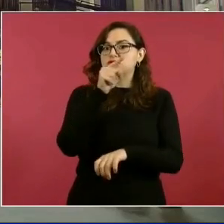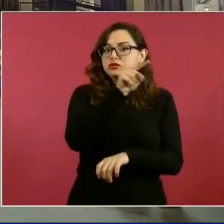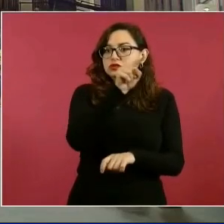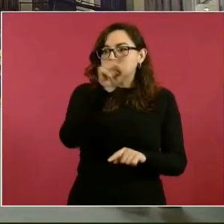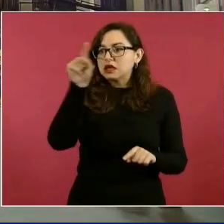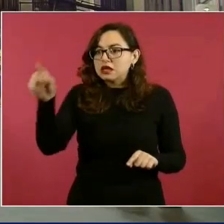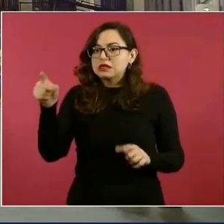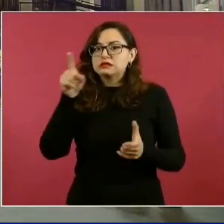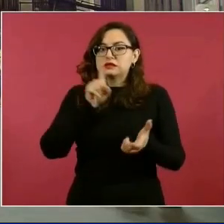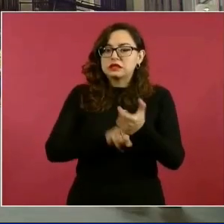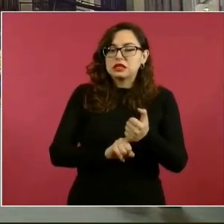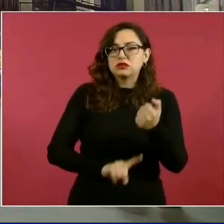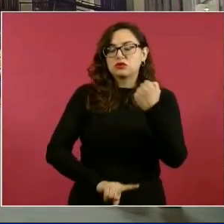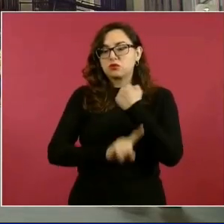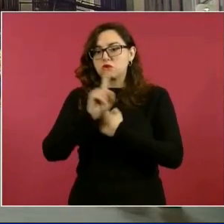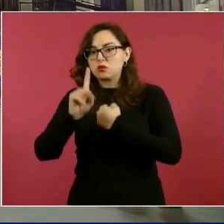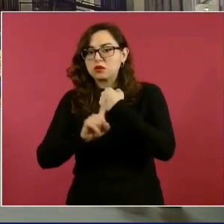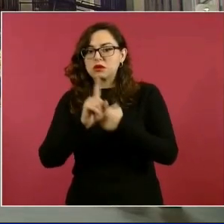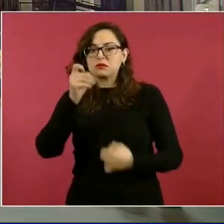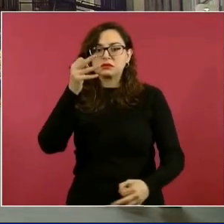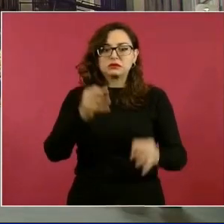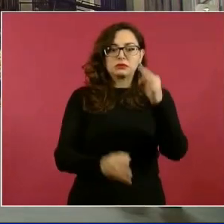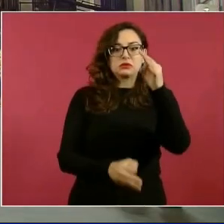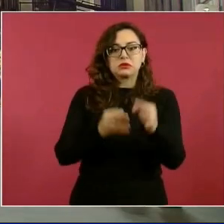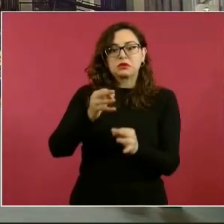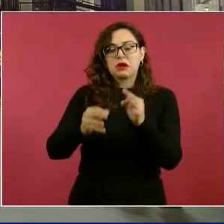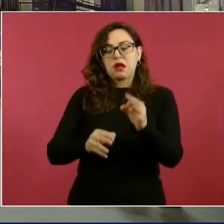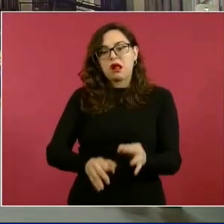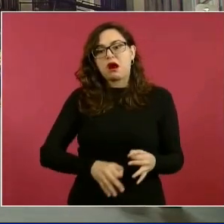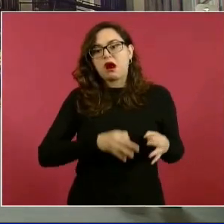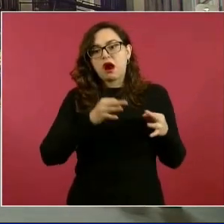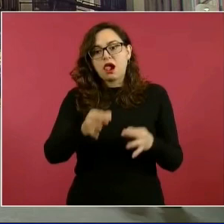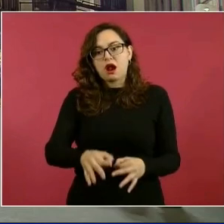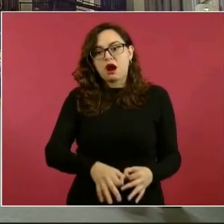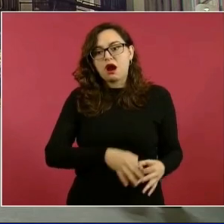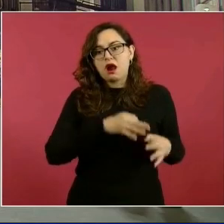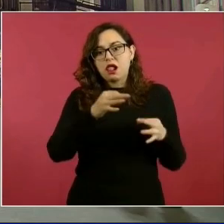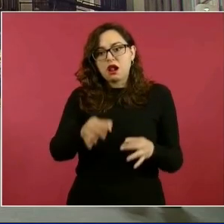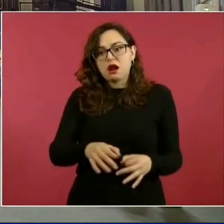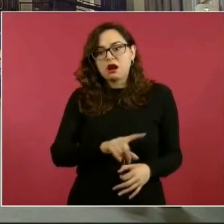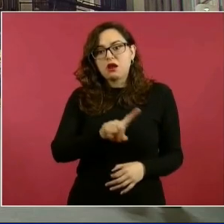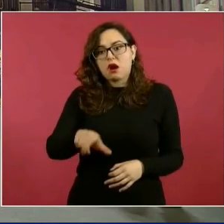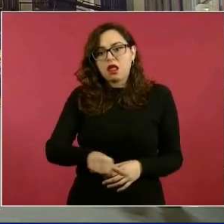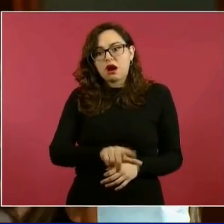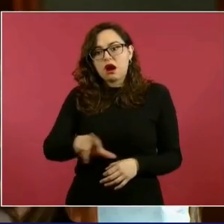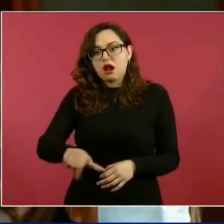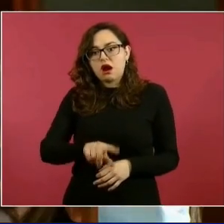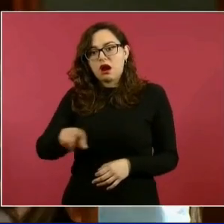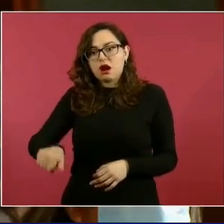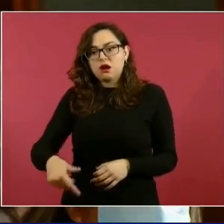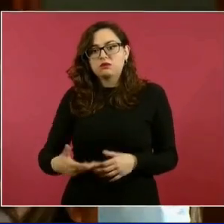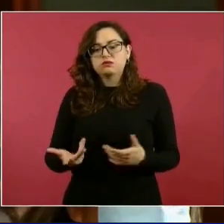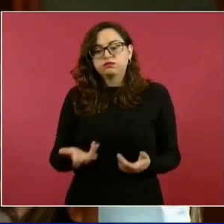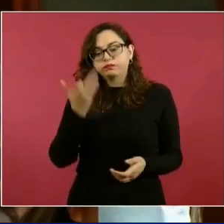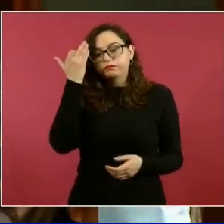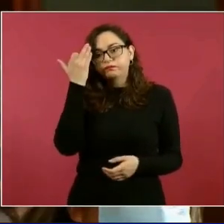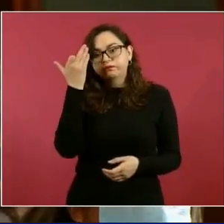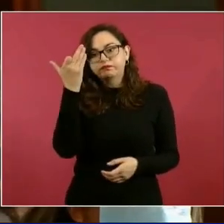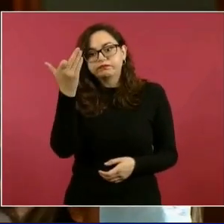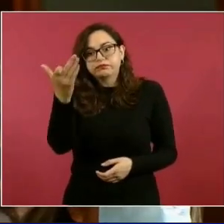comerciales y que se están viendo en tribunales administrativos o tribunales mercantiles,